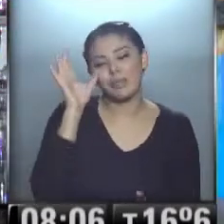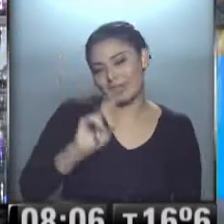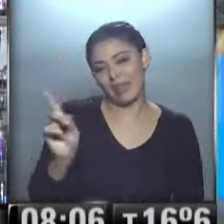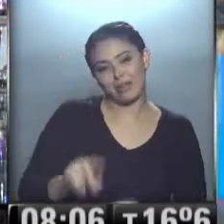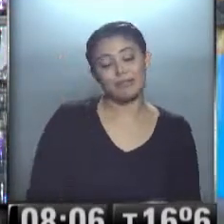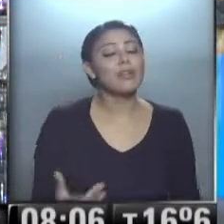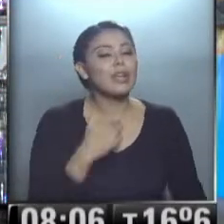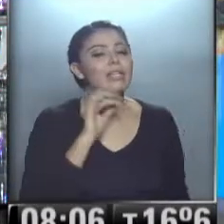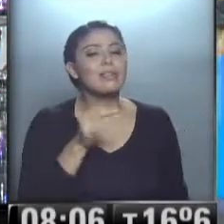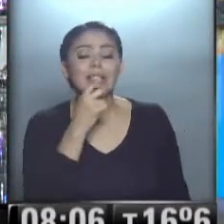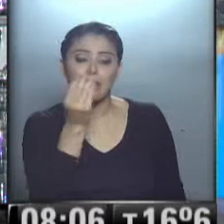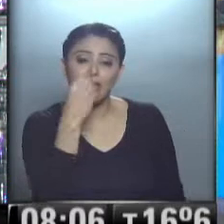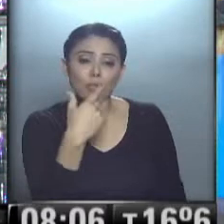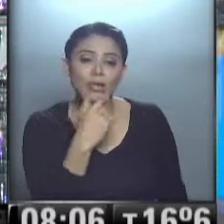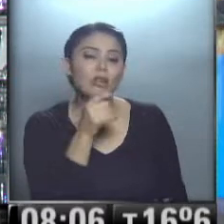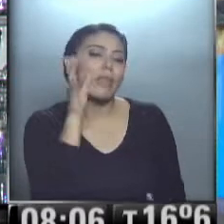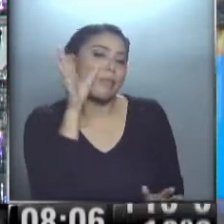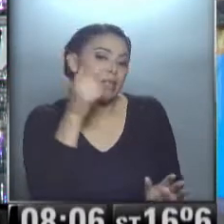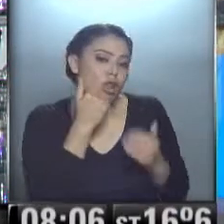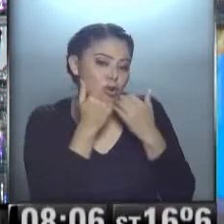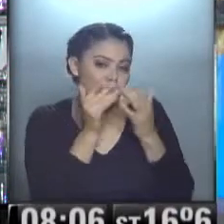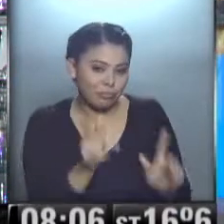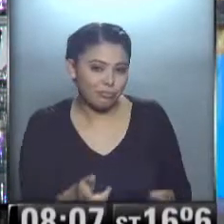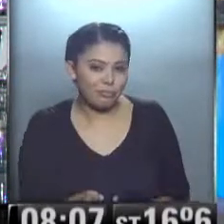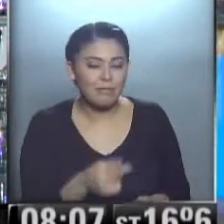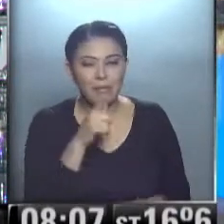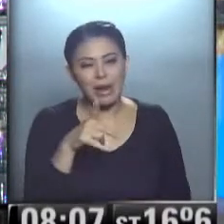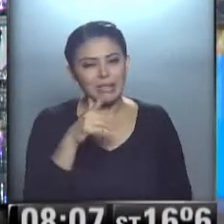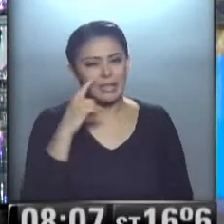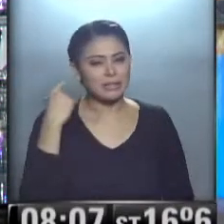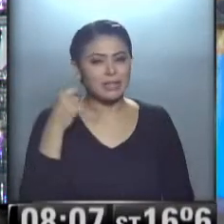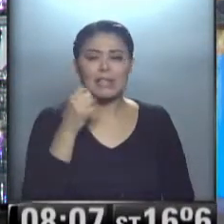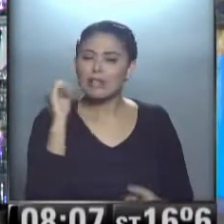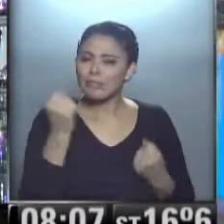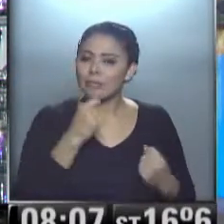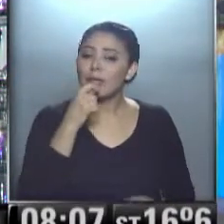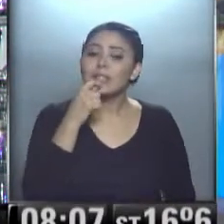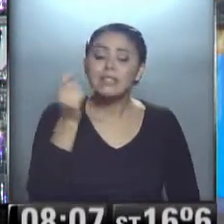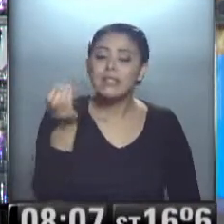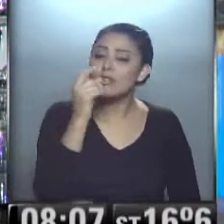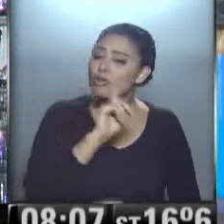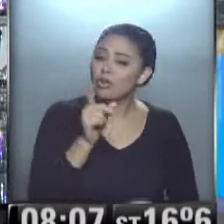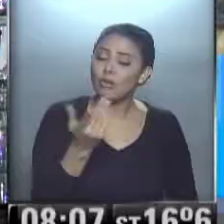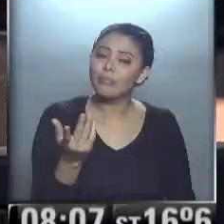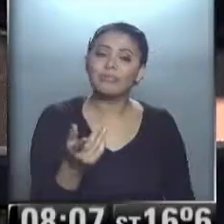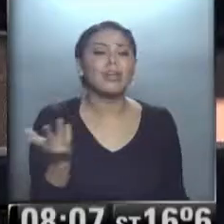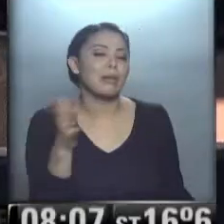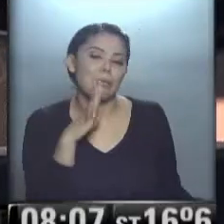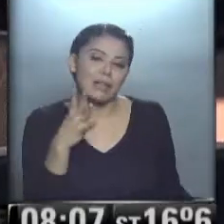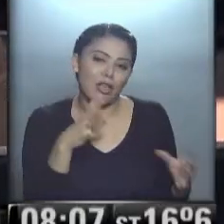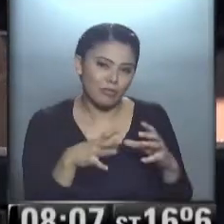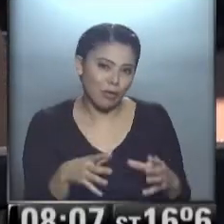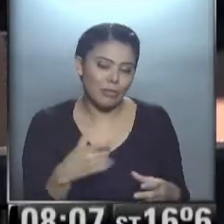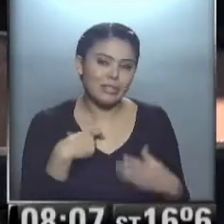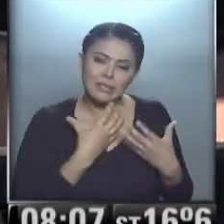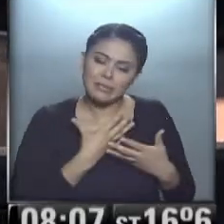No, tanto no. Bueno, queremos saber si va a comer. Yo no sé de tanto, digo, creo que no se lo toma tan a la tremenda. O sea, si el sábado come, Patricio, ¿no? Claro, pero se supone que el fútbol sí